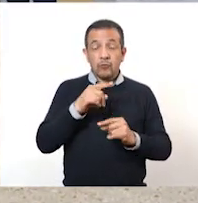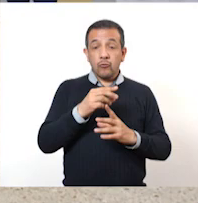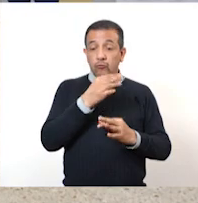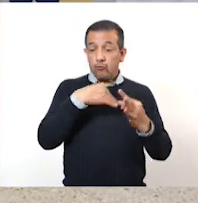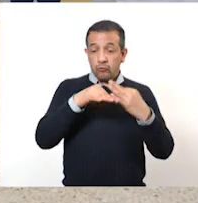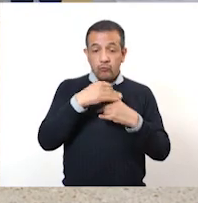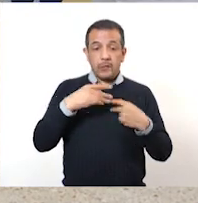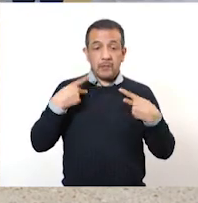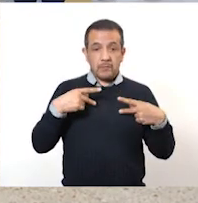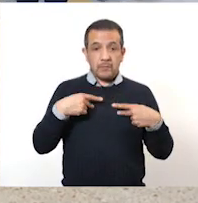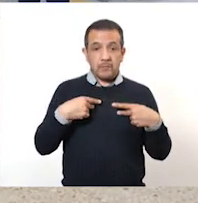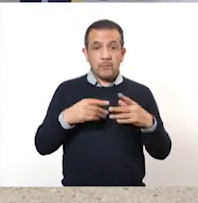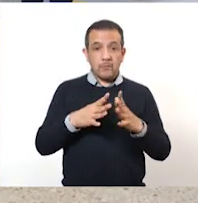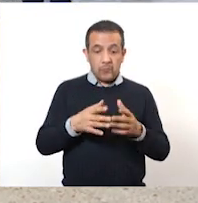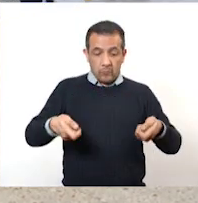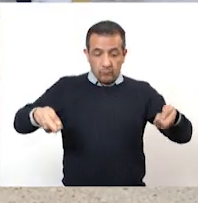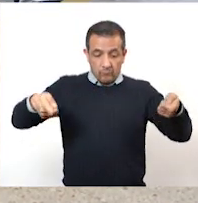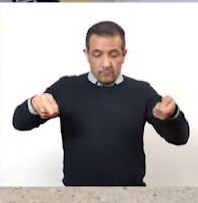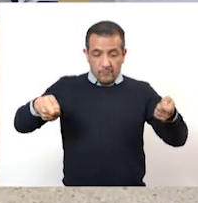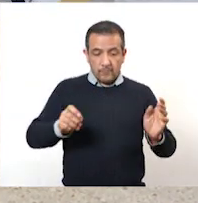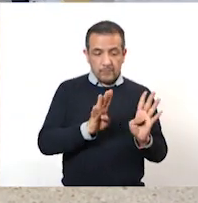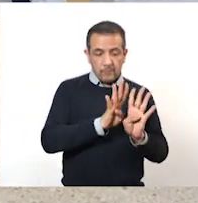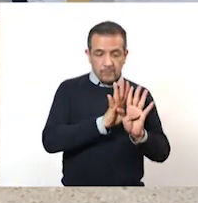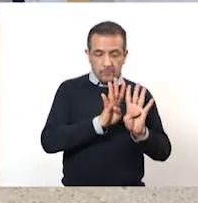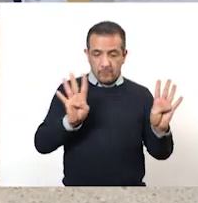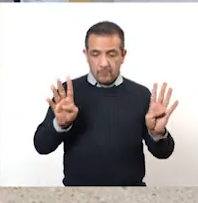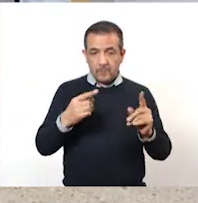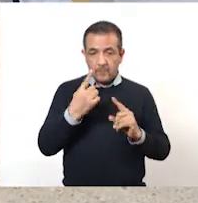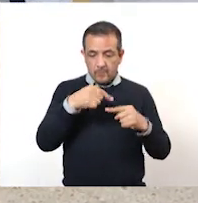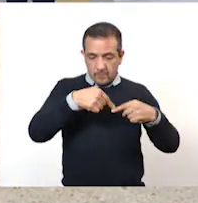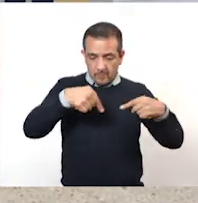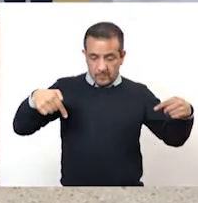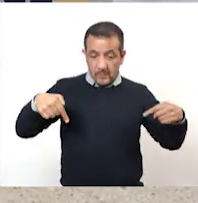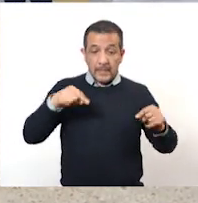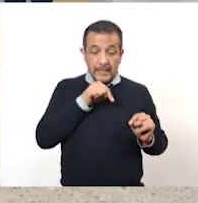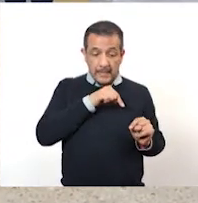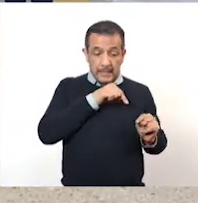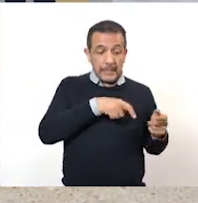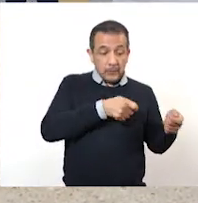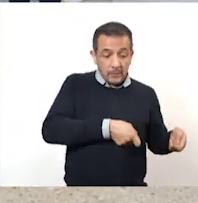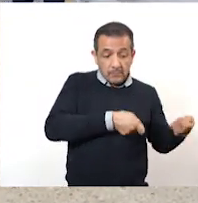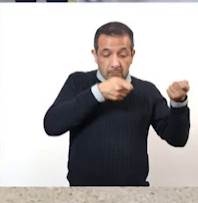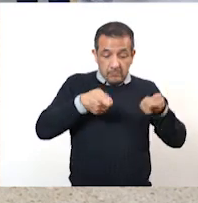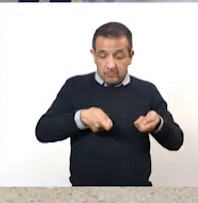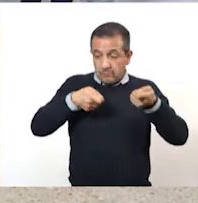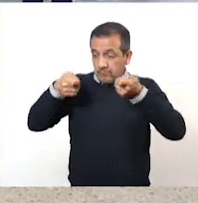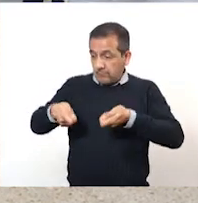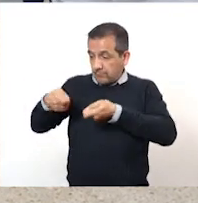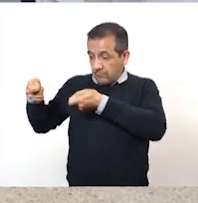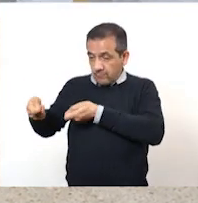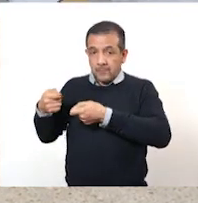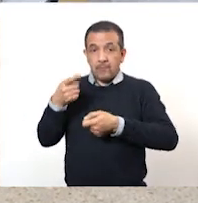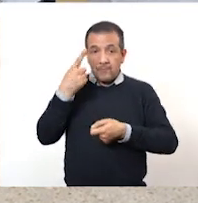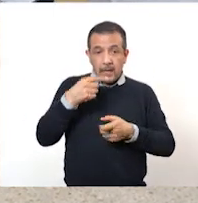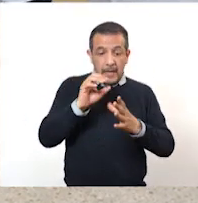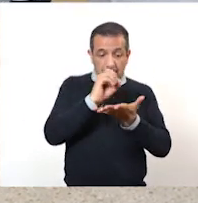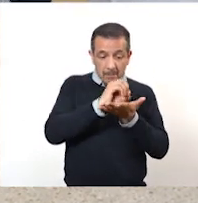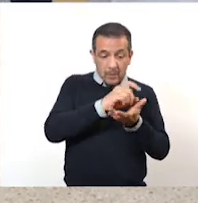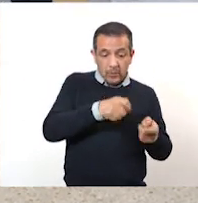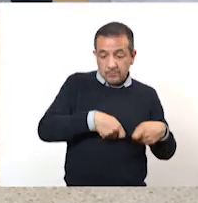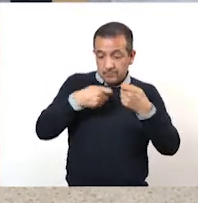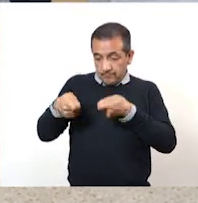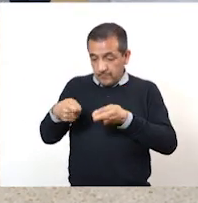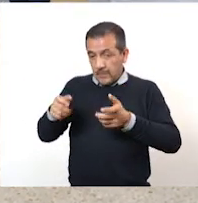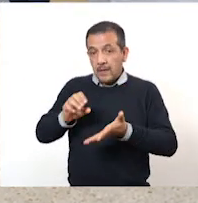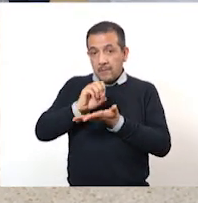Todos se formarán en una línea con la Playera Ball. El objetivo es pasar de playera en playera la pelota